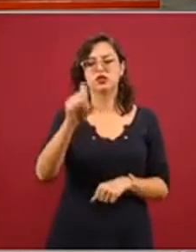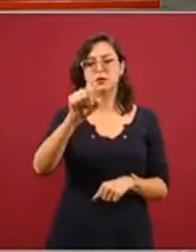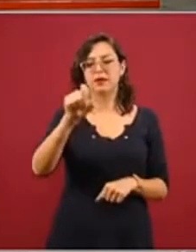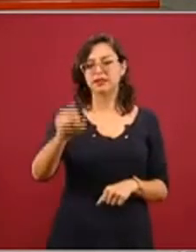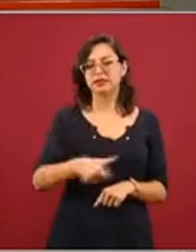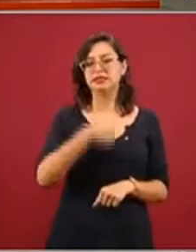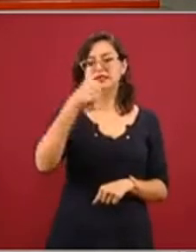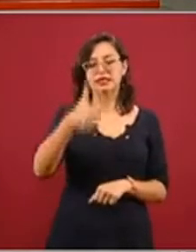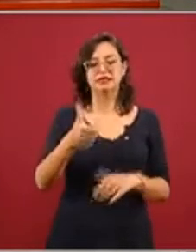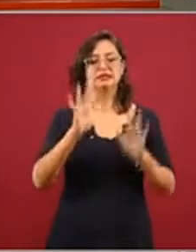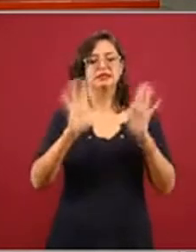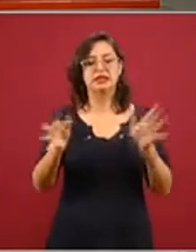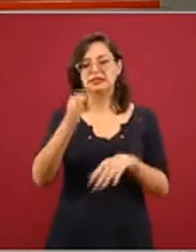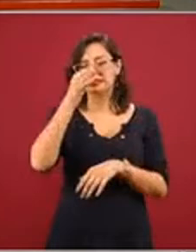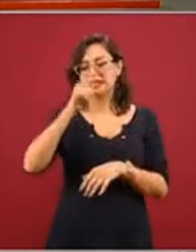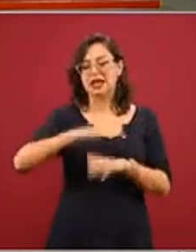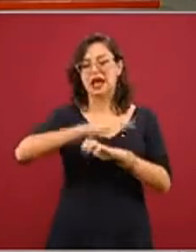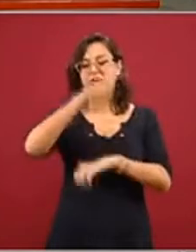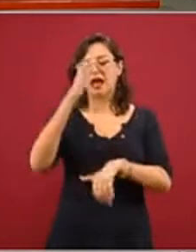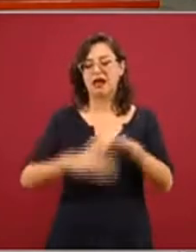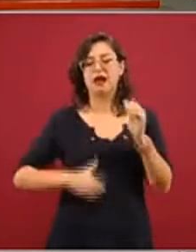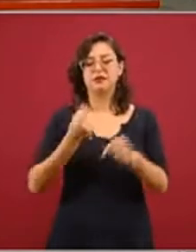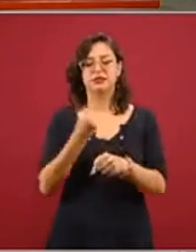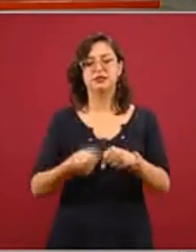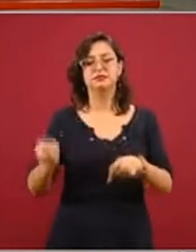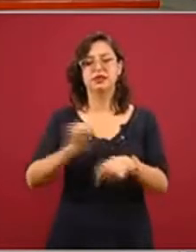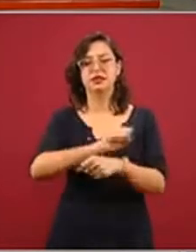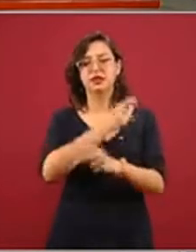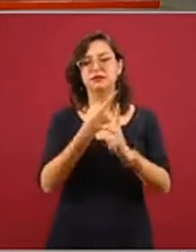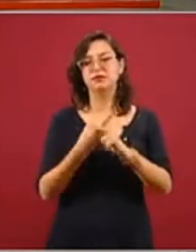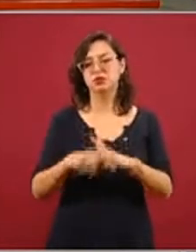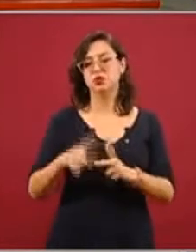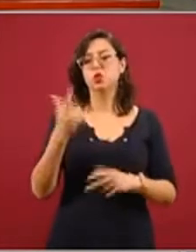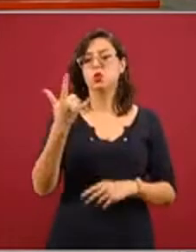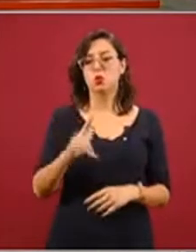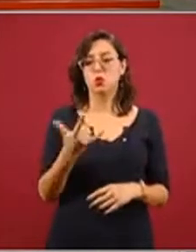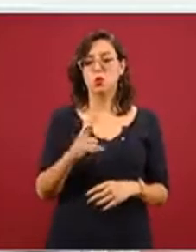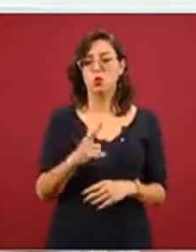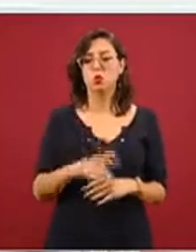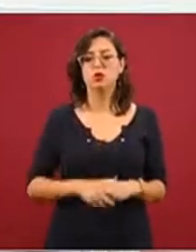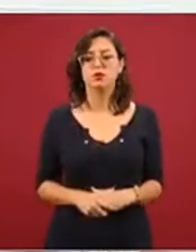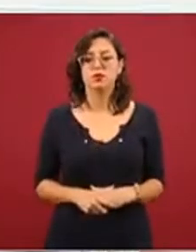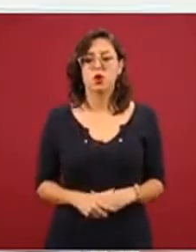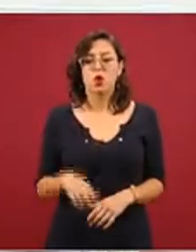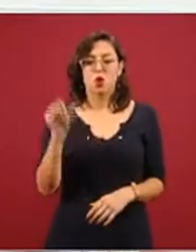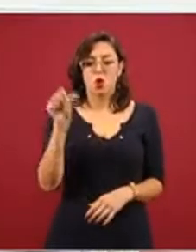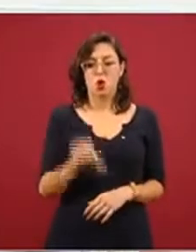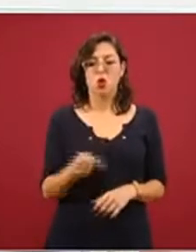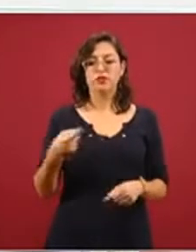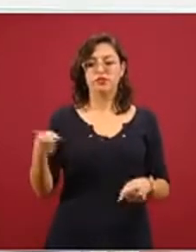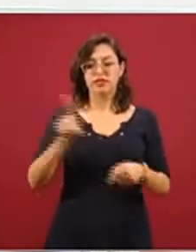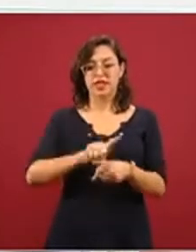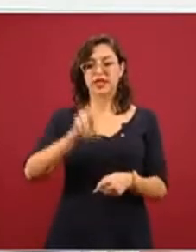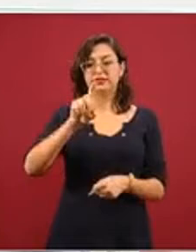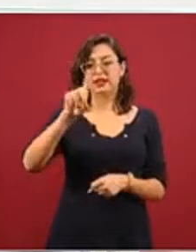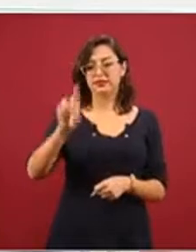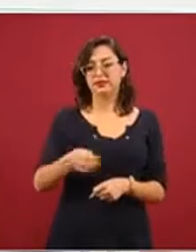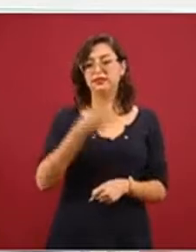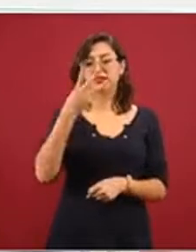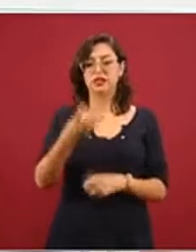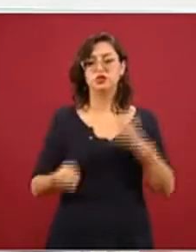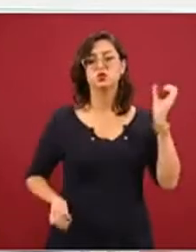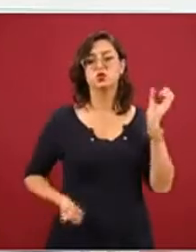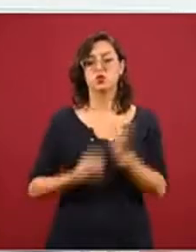esta semana, inicio del mes de julio. A su vez estamos en el día número 33 de la